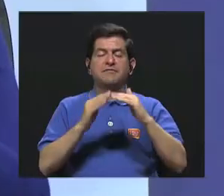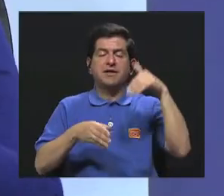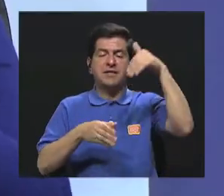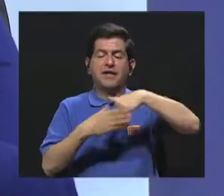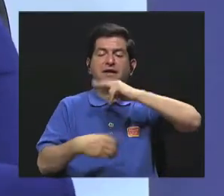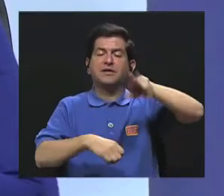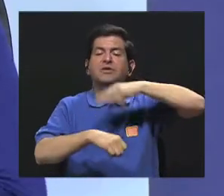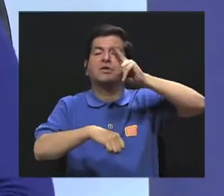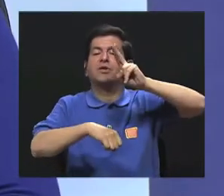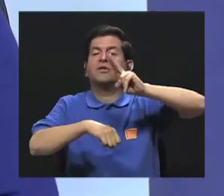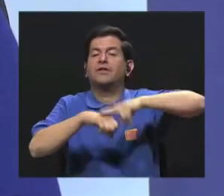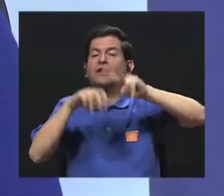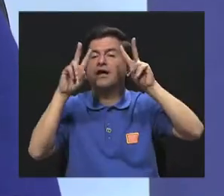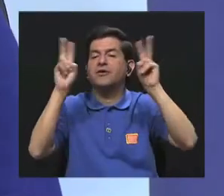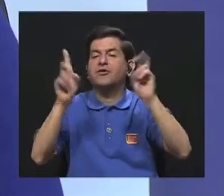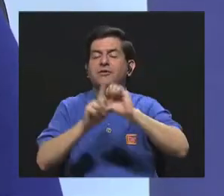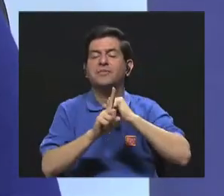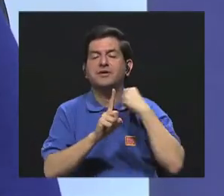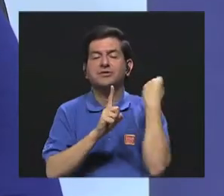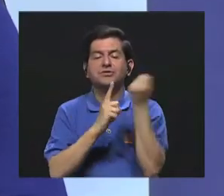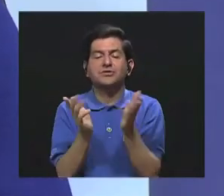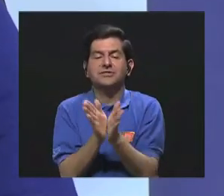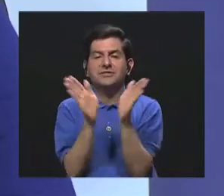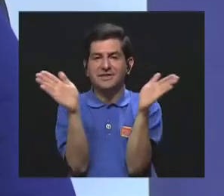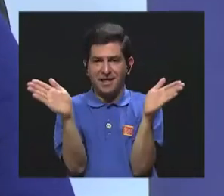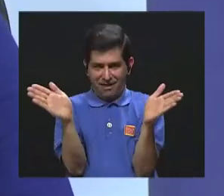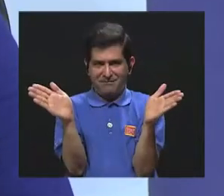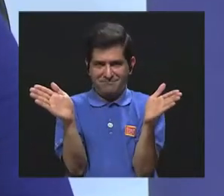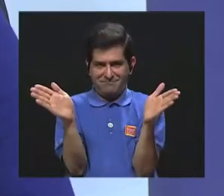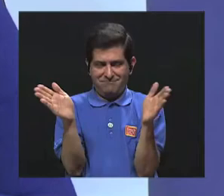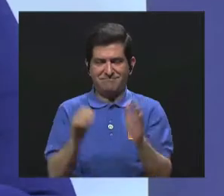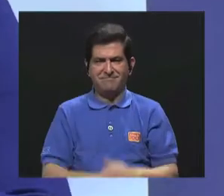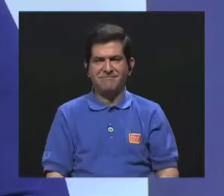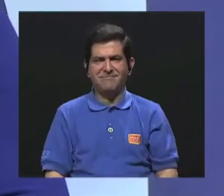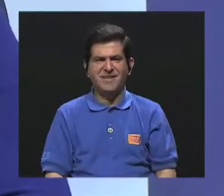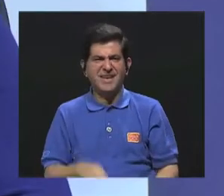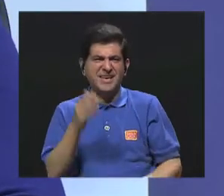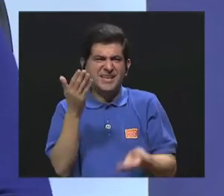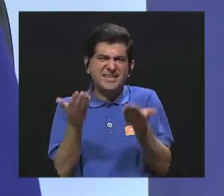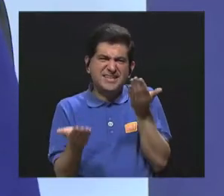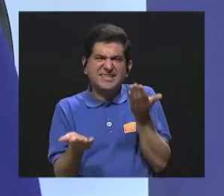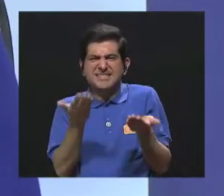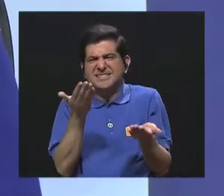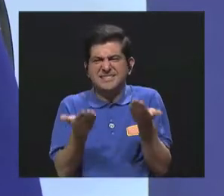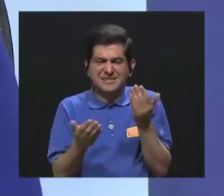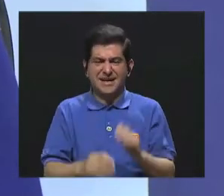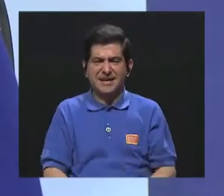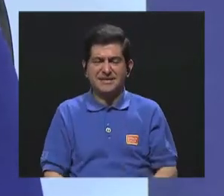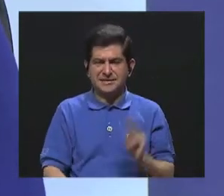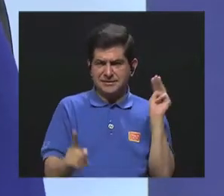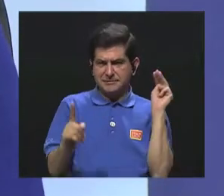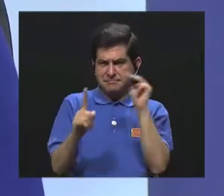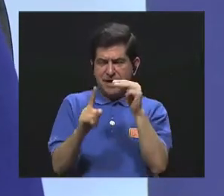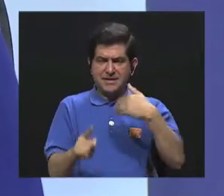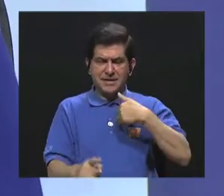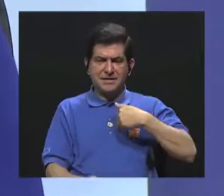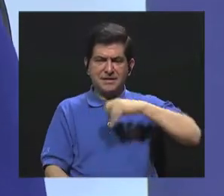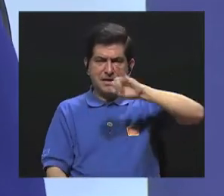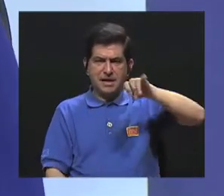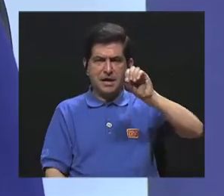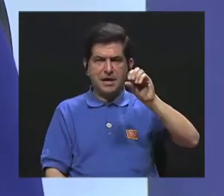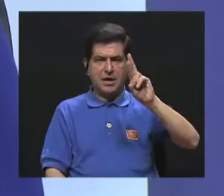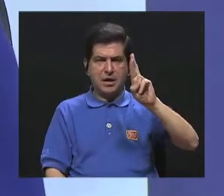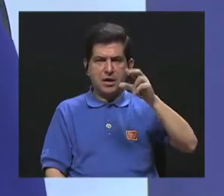la normalidad, digamos, de la sociedad en general. Y es básicamente como la misión que tiene Jorgito